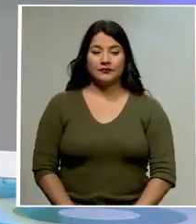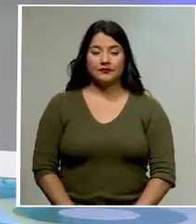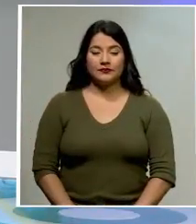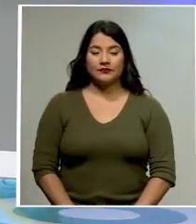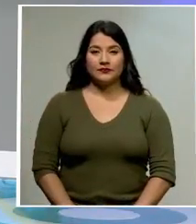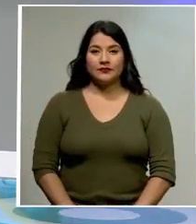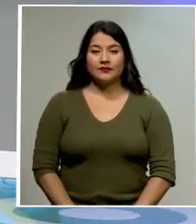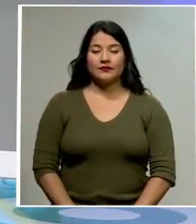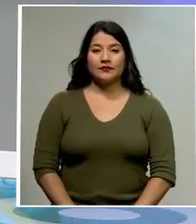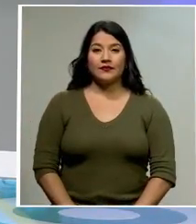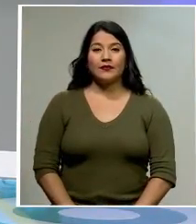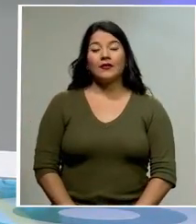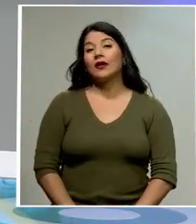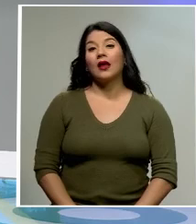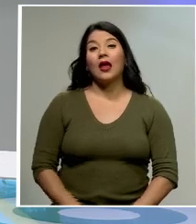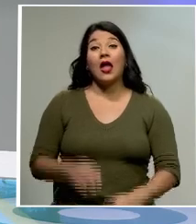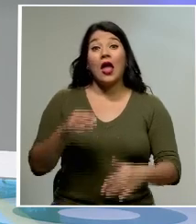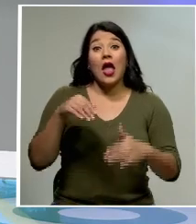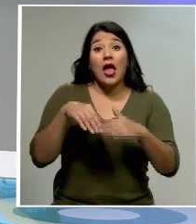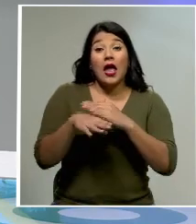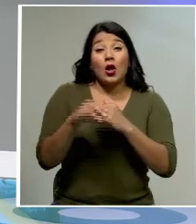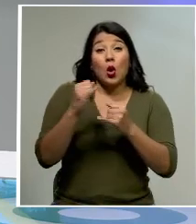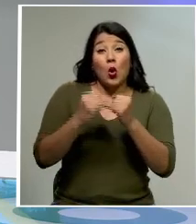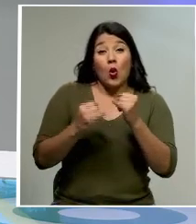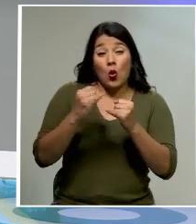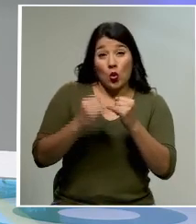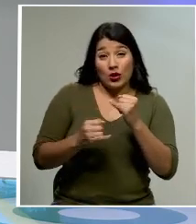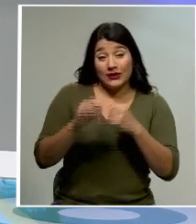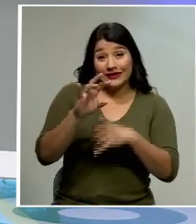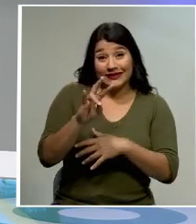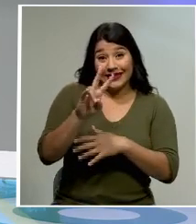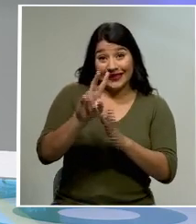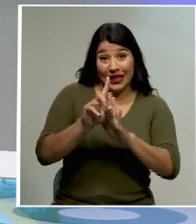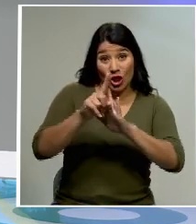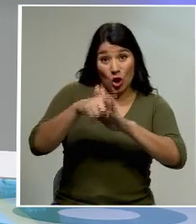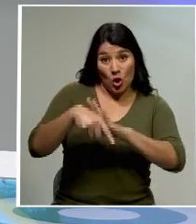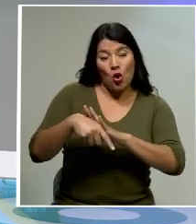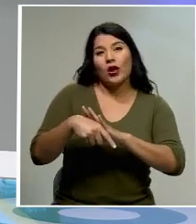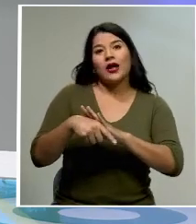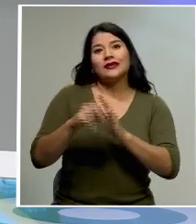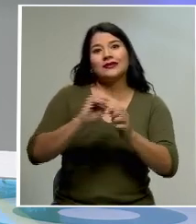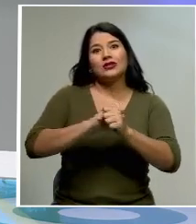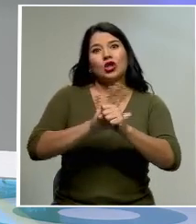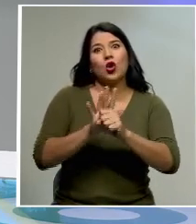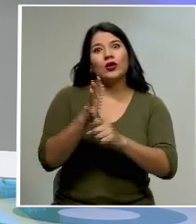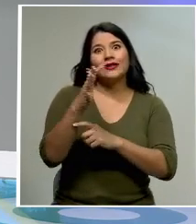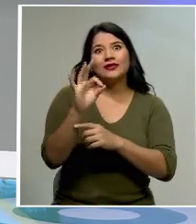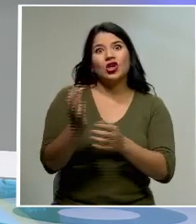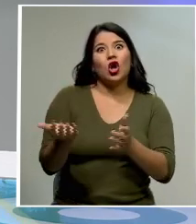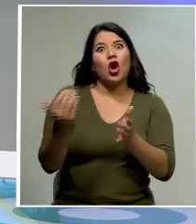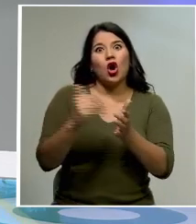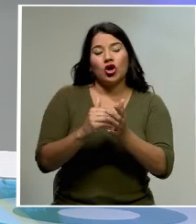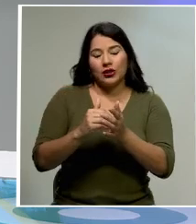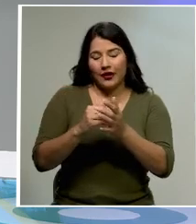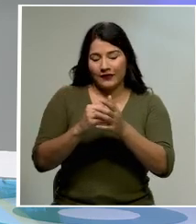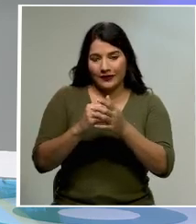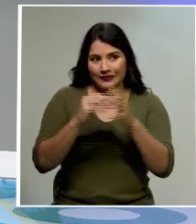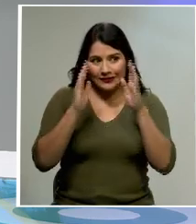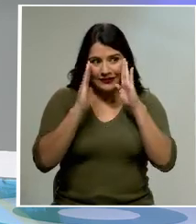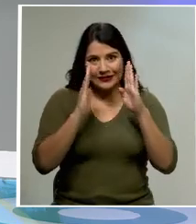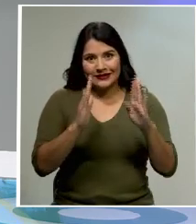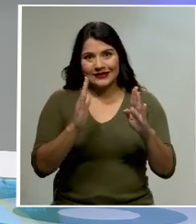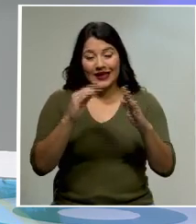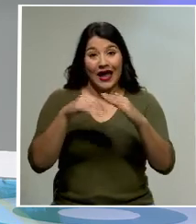Y en las últimas 72 horas, el COVID-19 volvió a encender todas las alarmas en el Congreso por